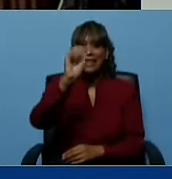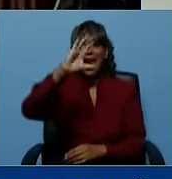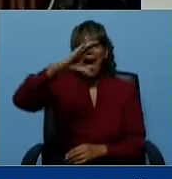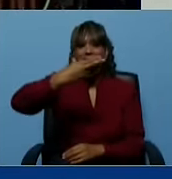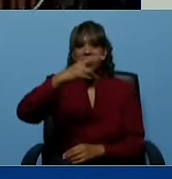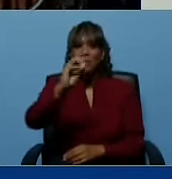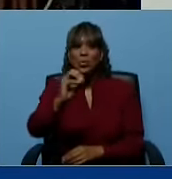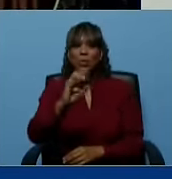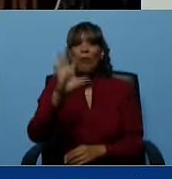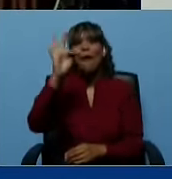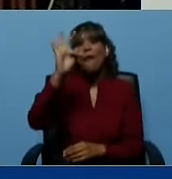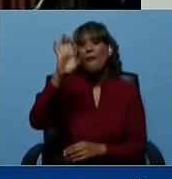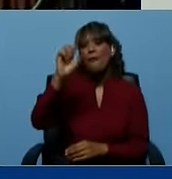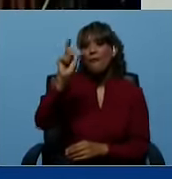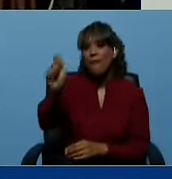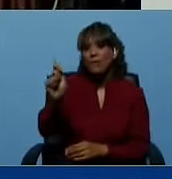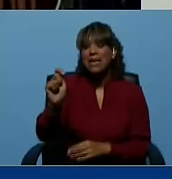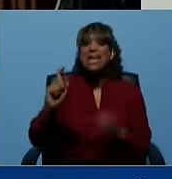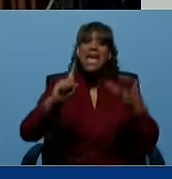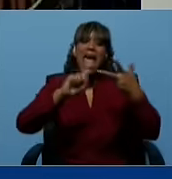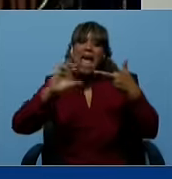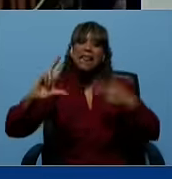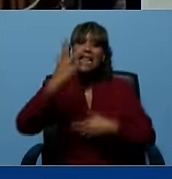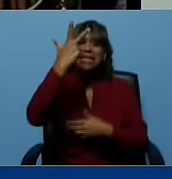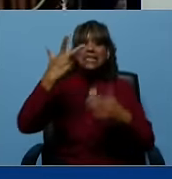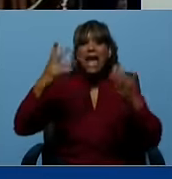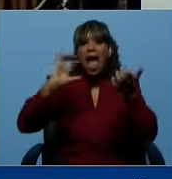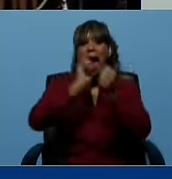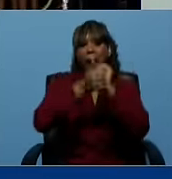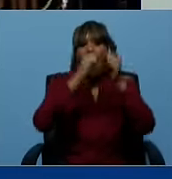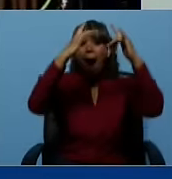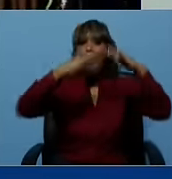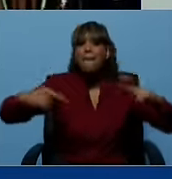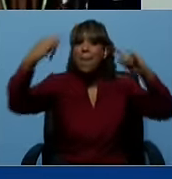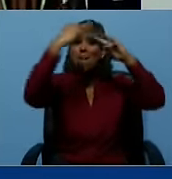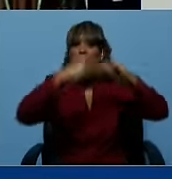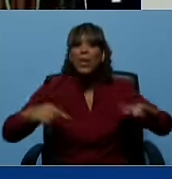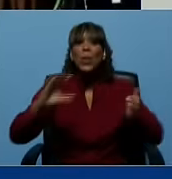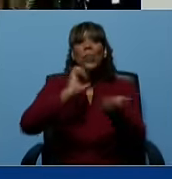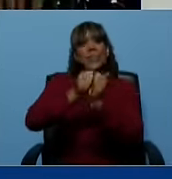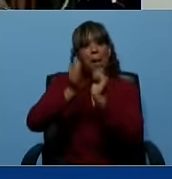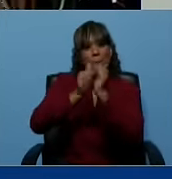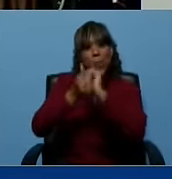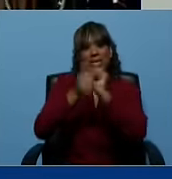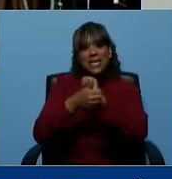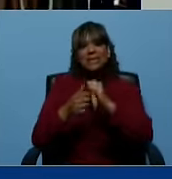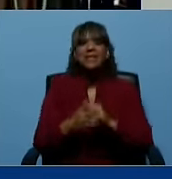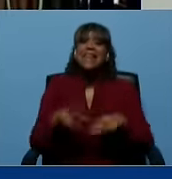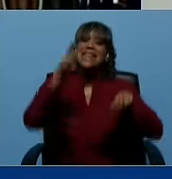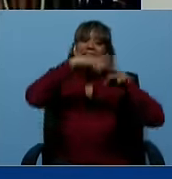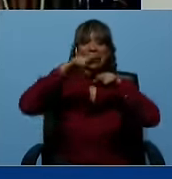juvenil y el tercer campamento deportivo comunitario Los Tribilines.